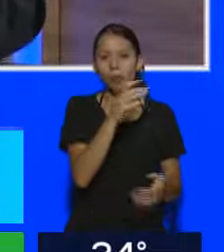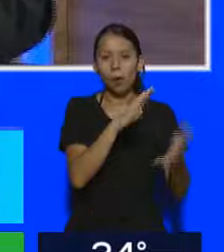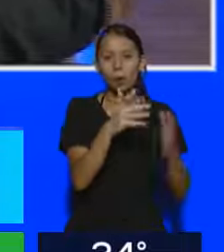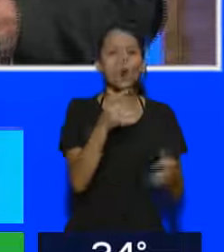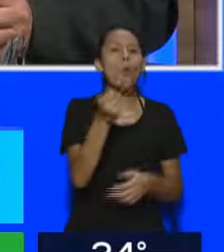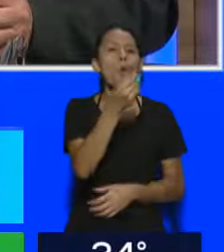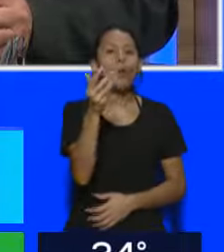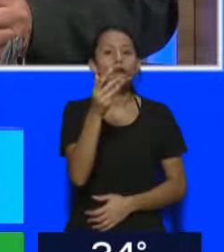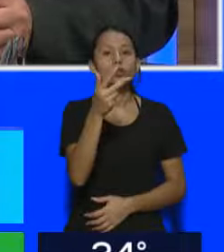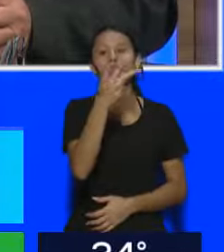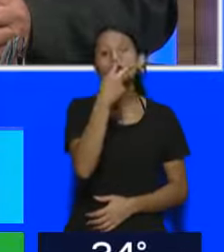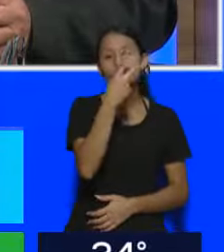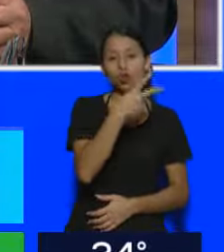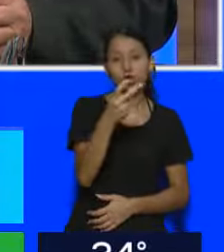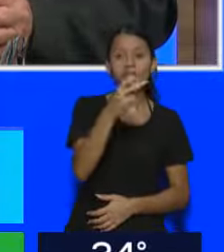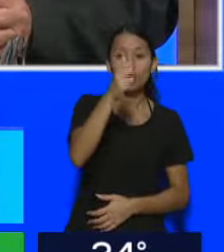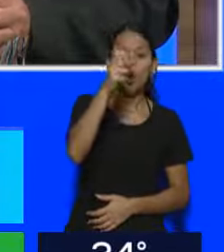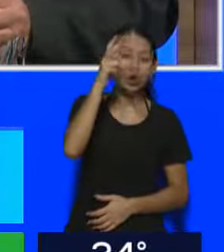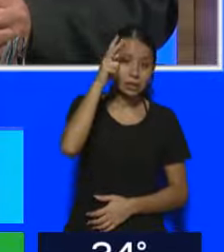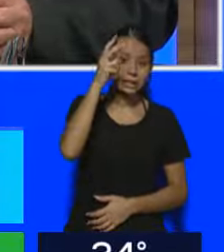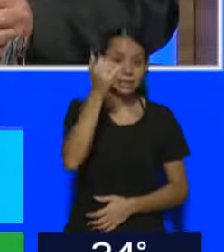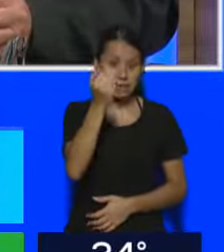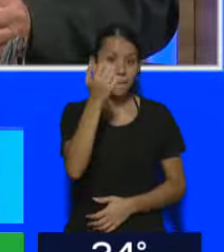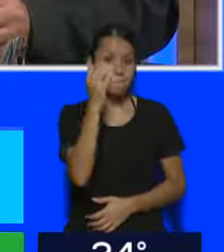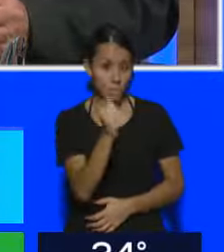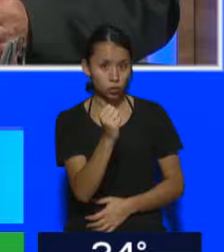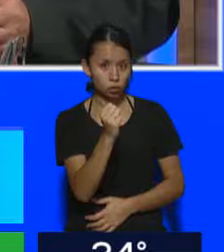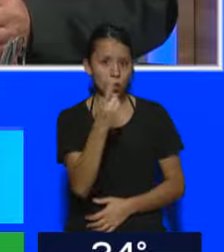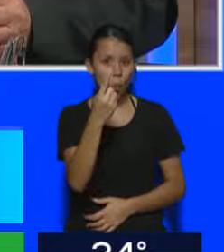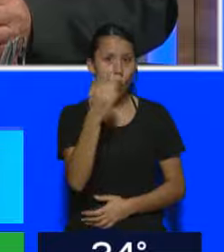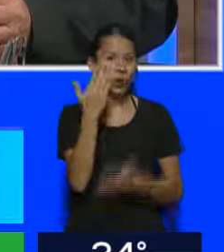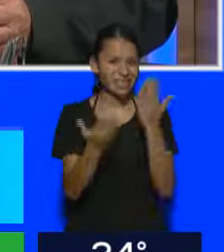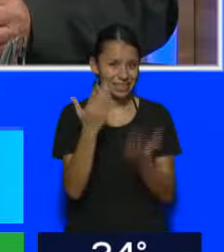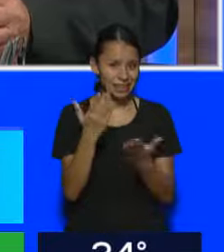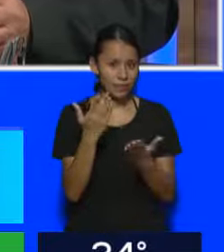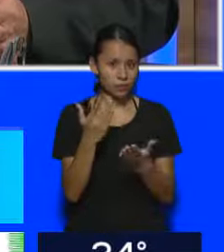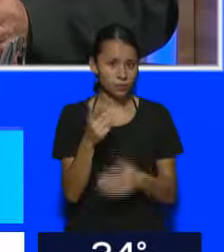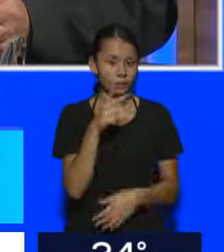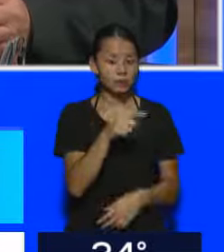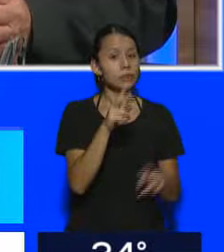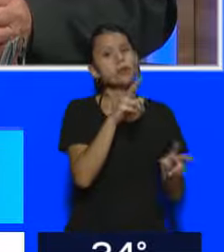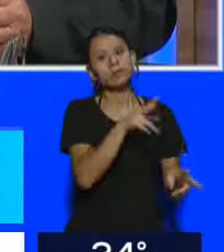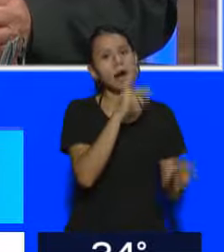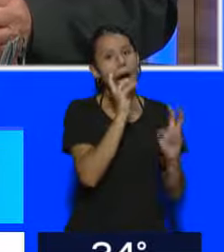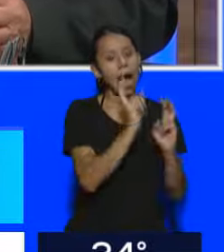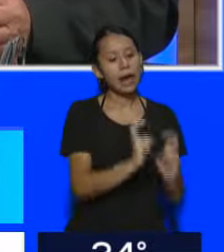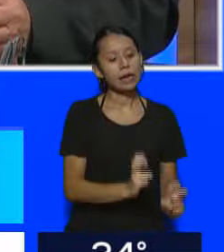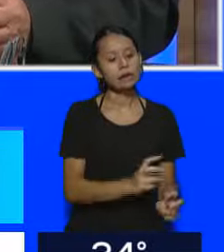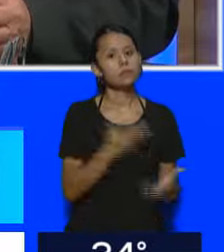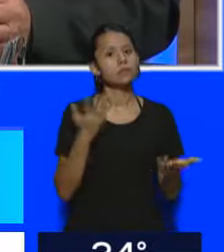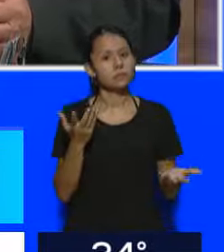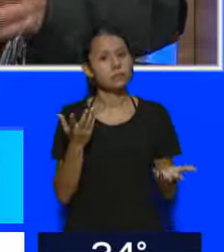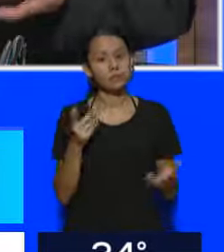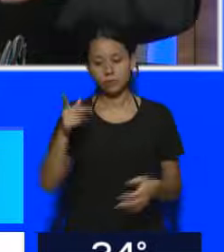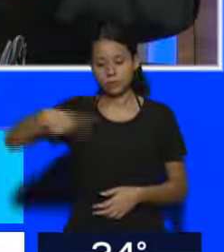a 286 pesos por kilo. Esta es una de las variables que necesitan sí o sí mejorar los